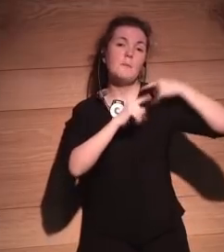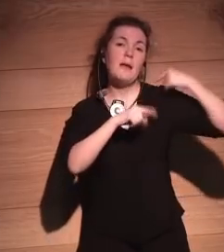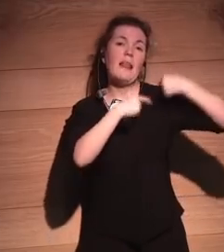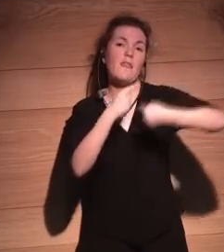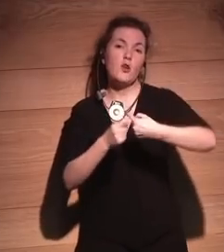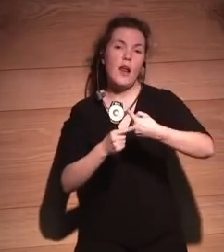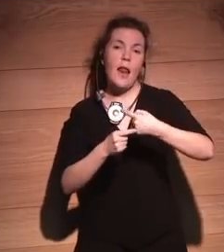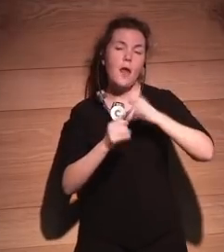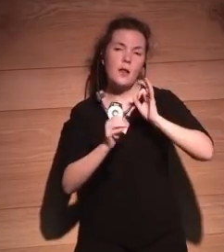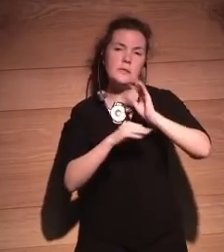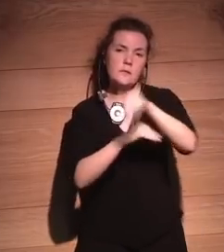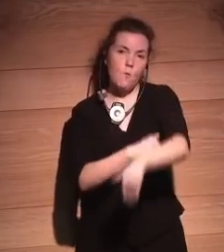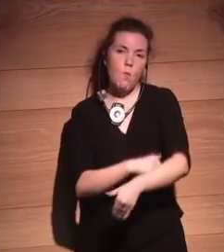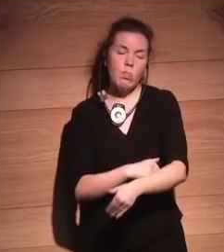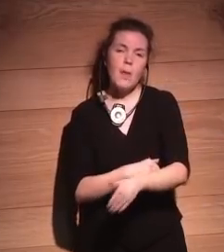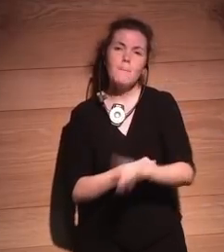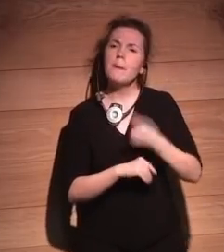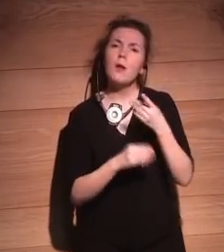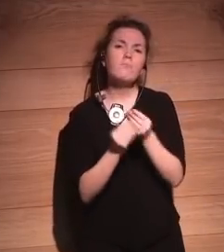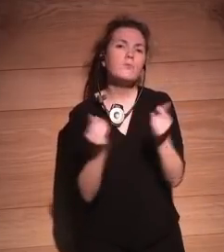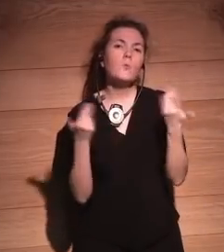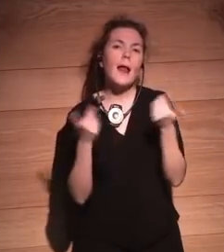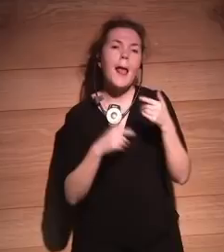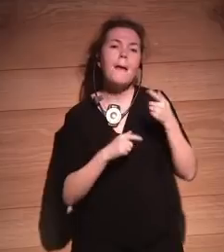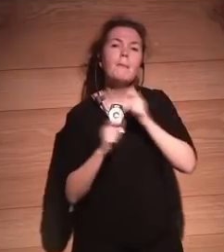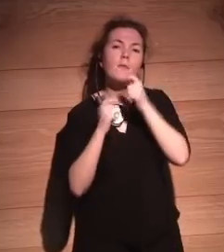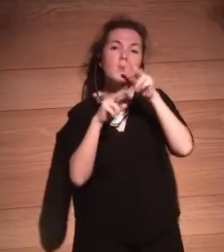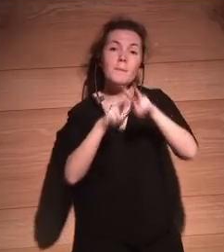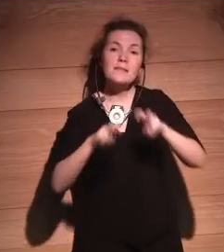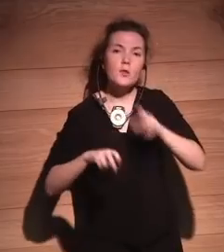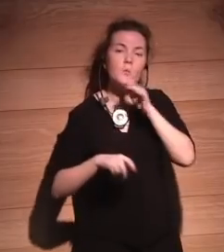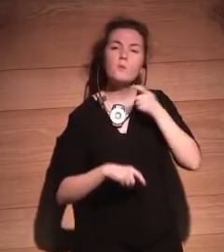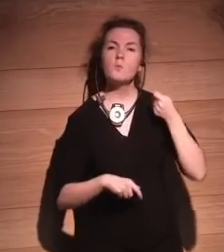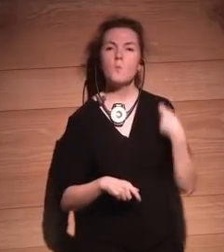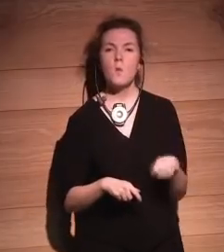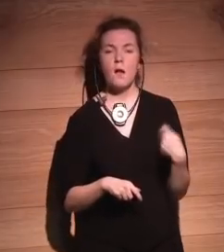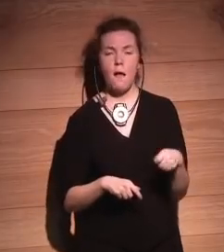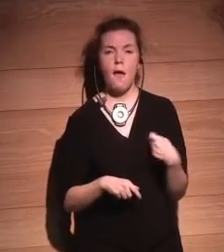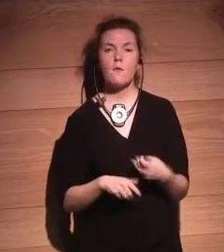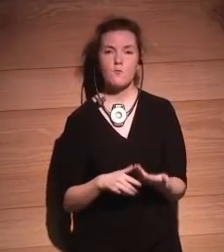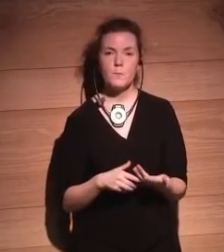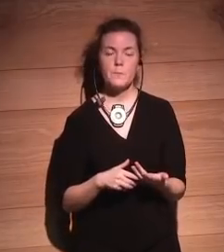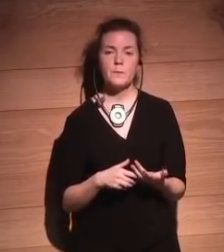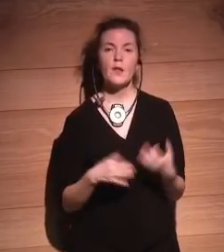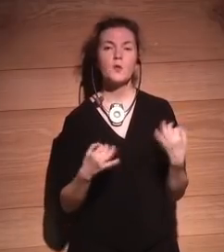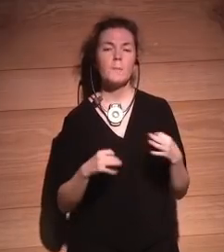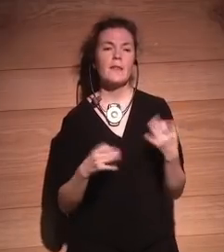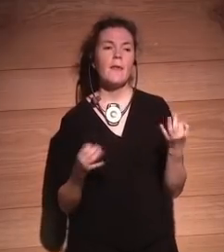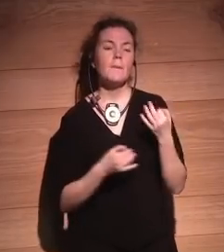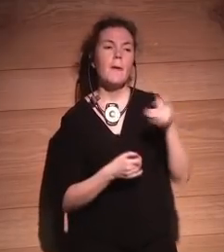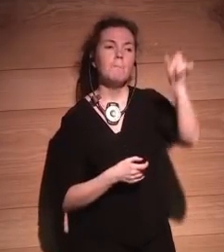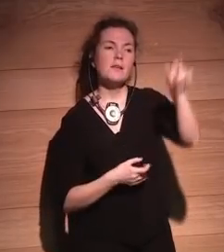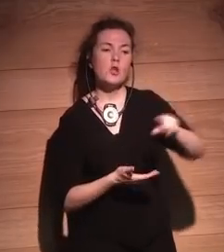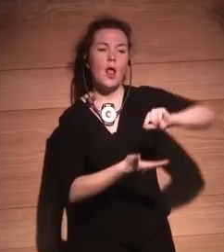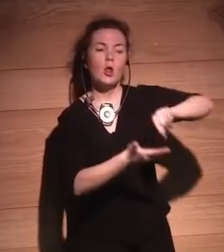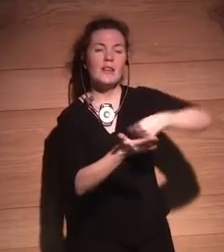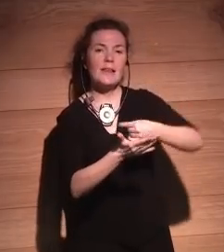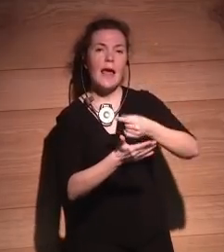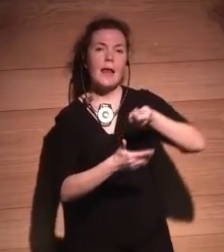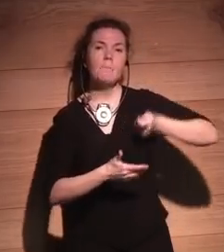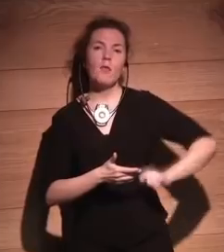que desapareció fue el periodismo de investigación, porque es caro. Normalmente hay que contratar a